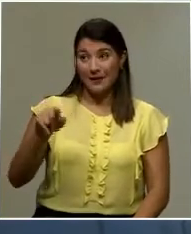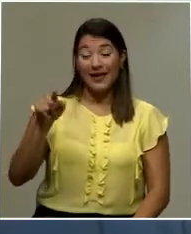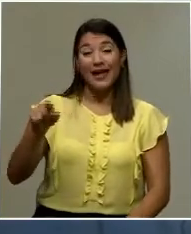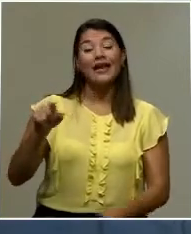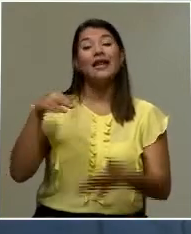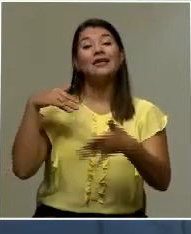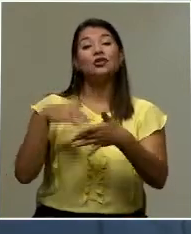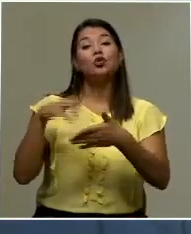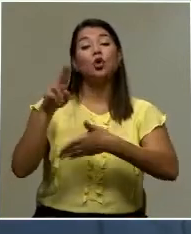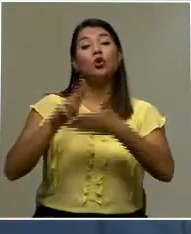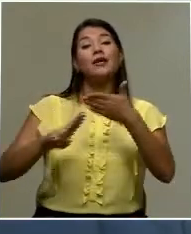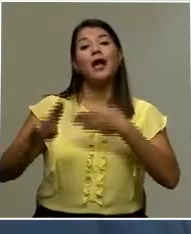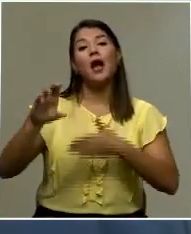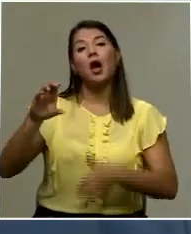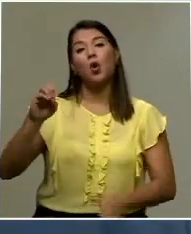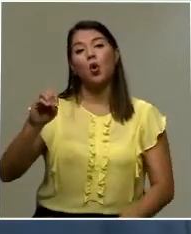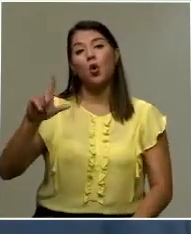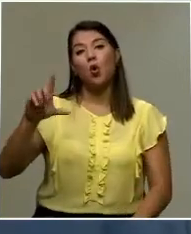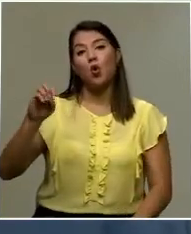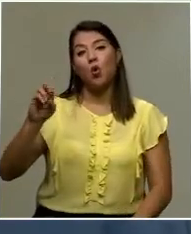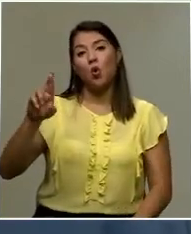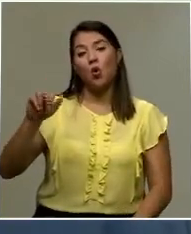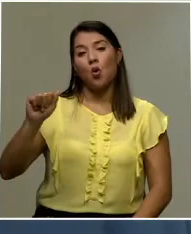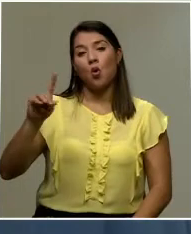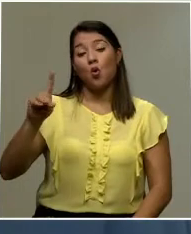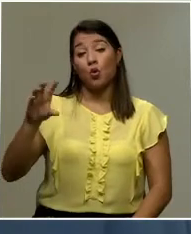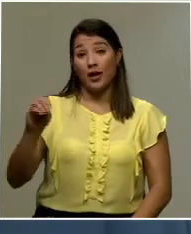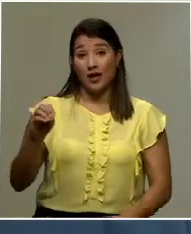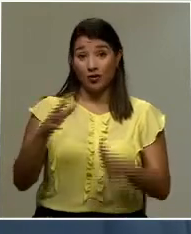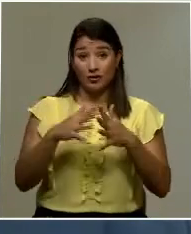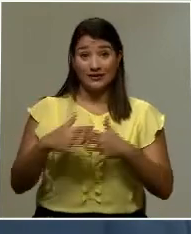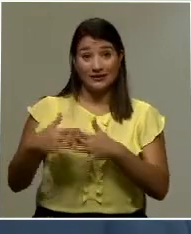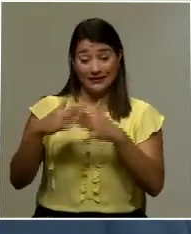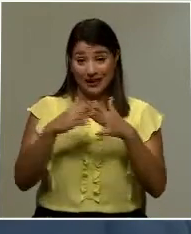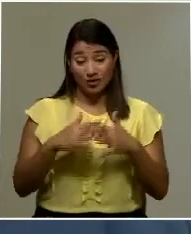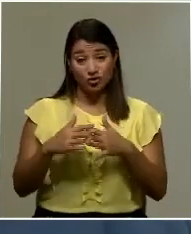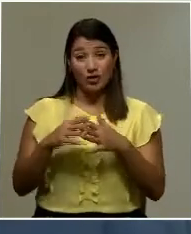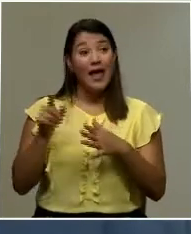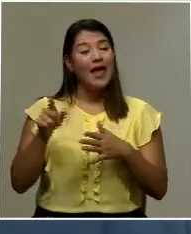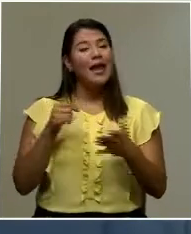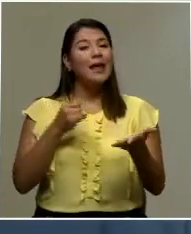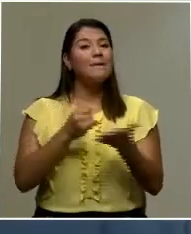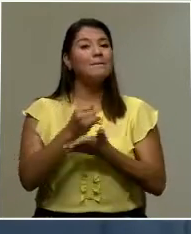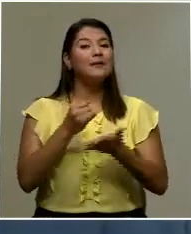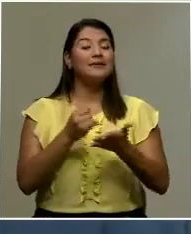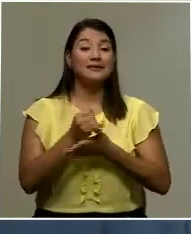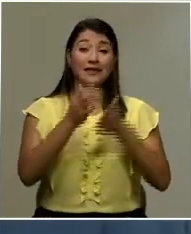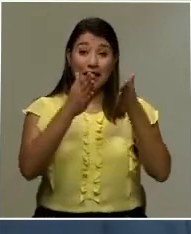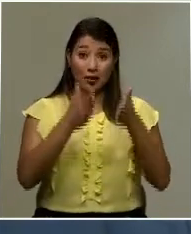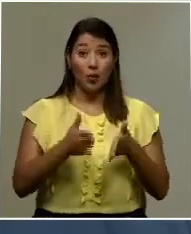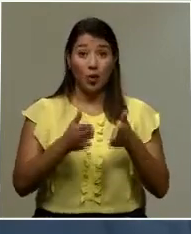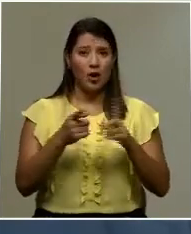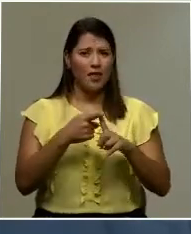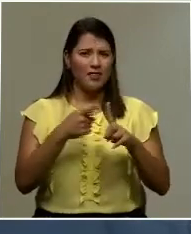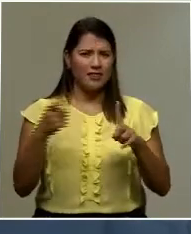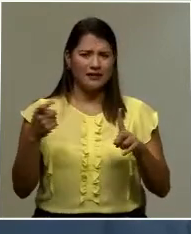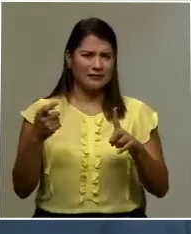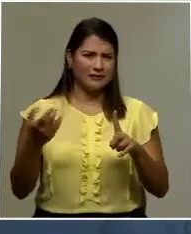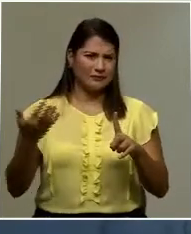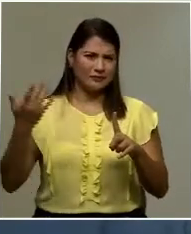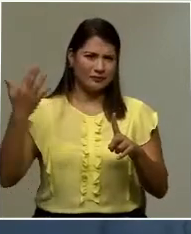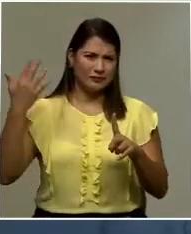expertos mundiales en transmisión del SARS-CoV-2 y uno de los investigadores que desde hace